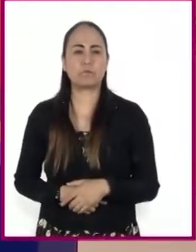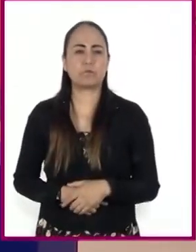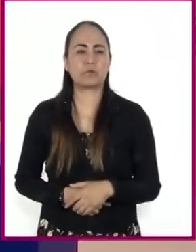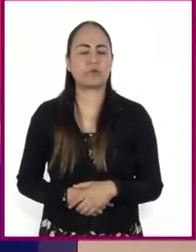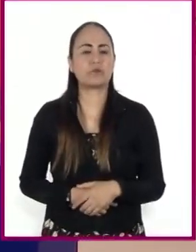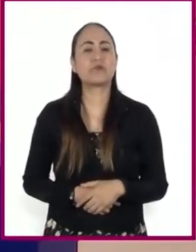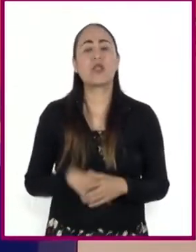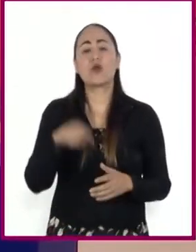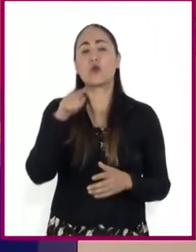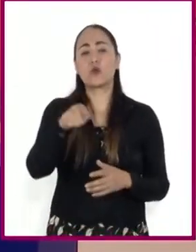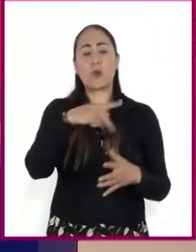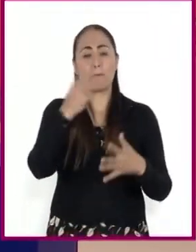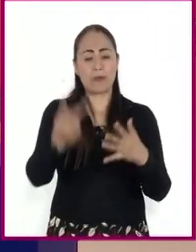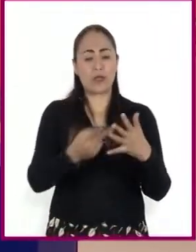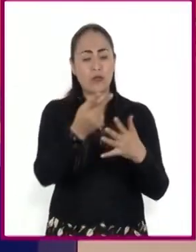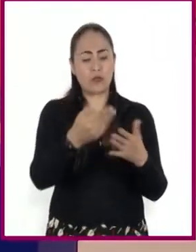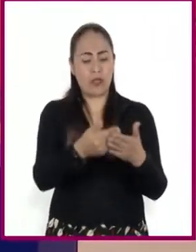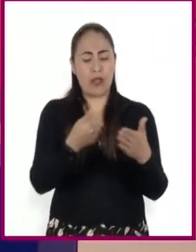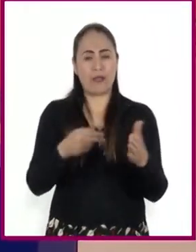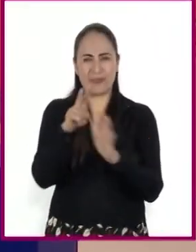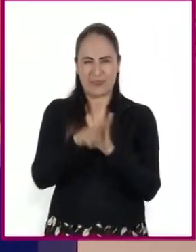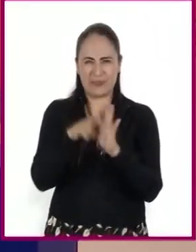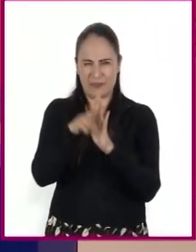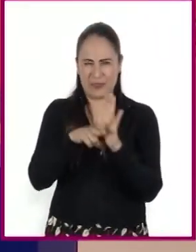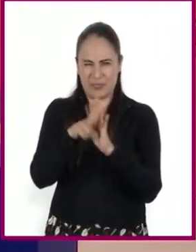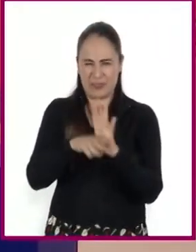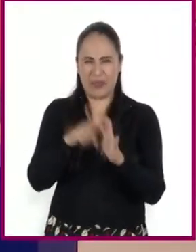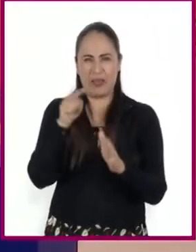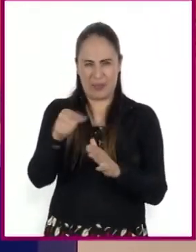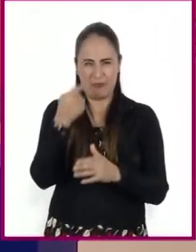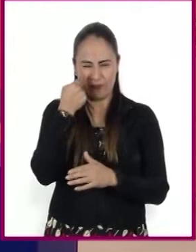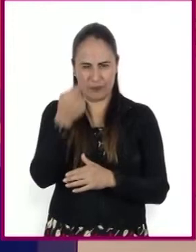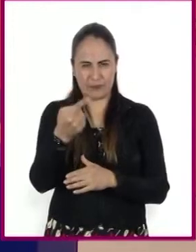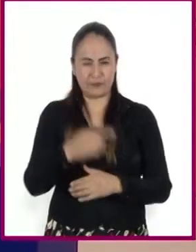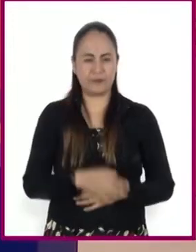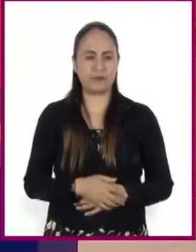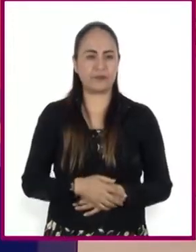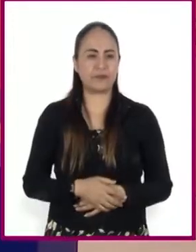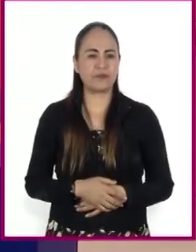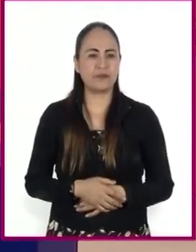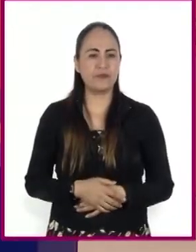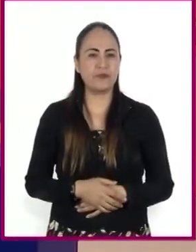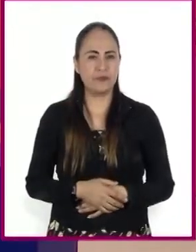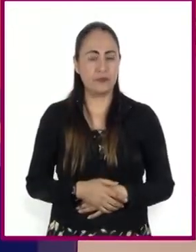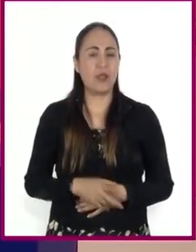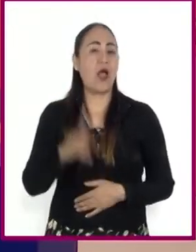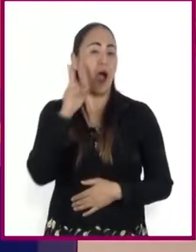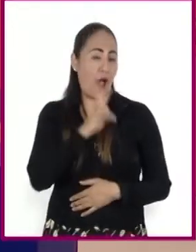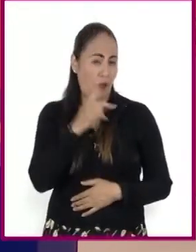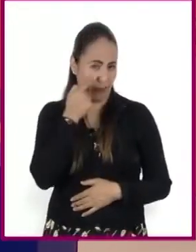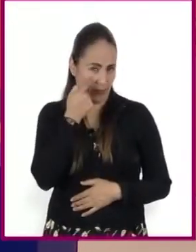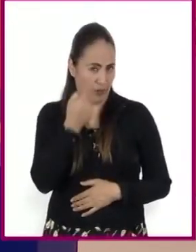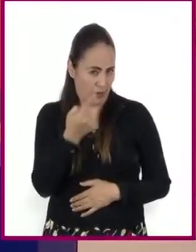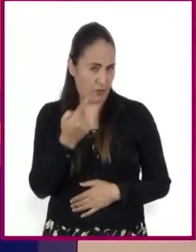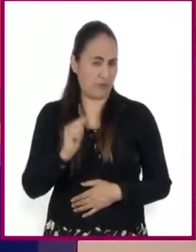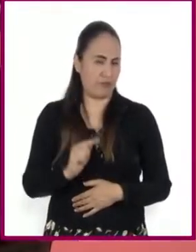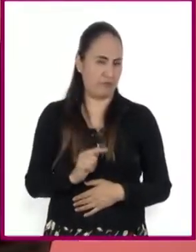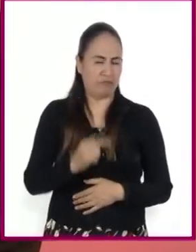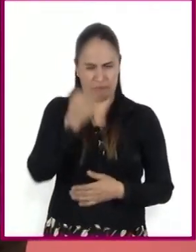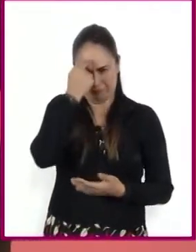que formulaste antes del video se encuentra en esta diferencia. ¿Puedes inferirla? Creo que